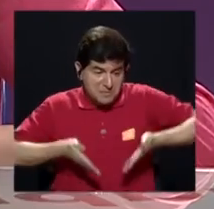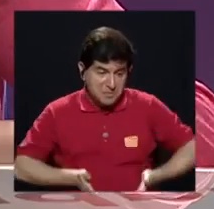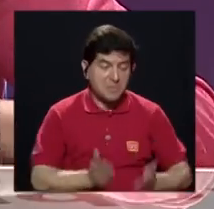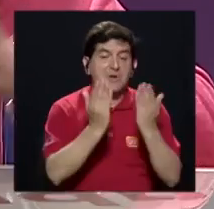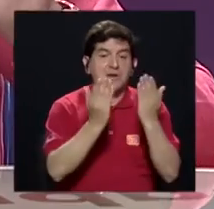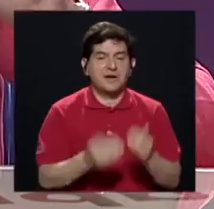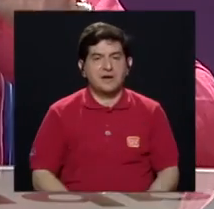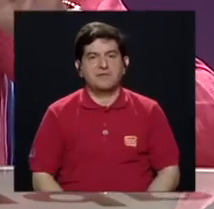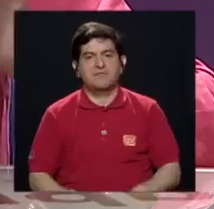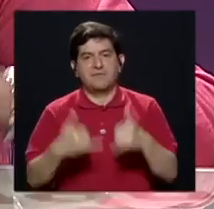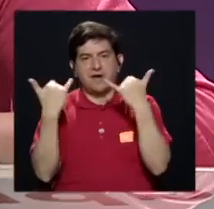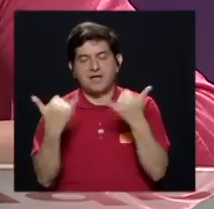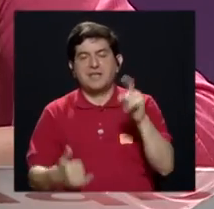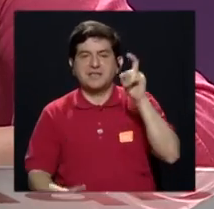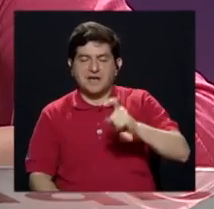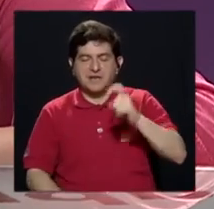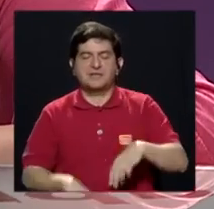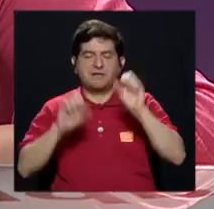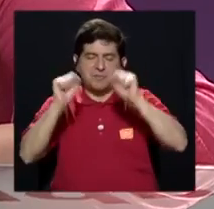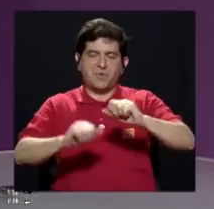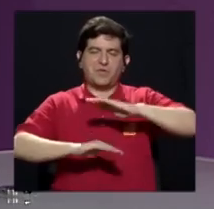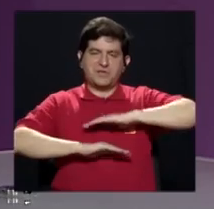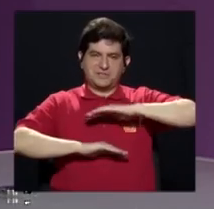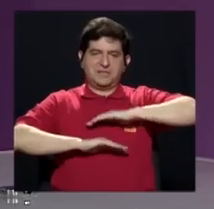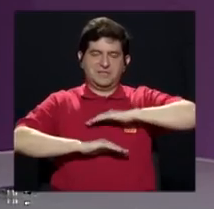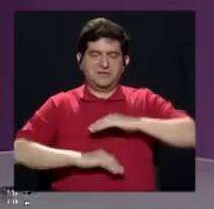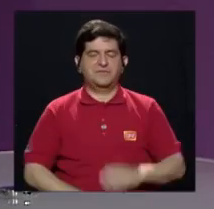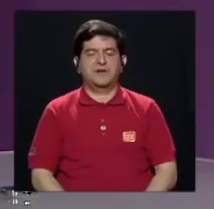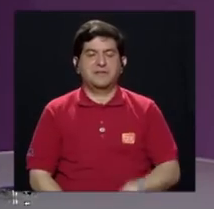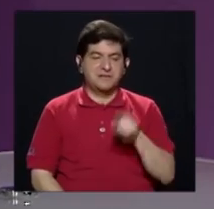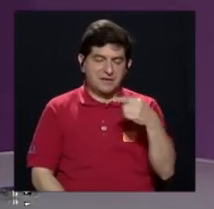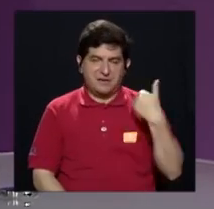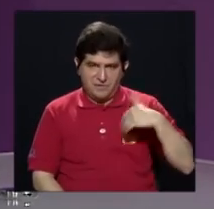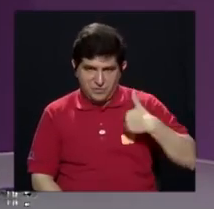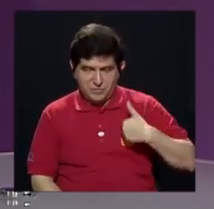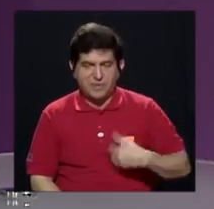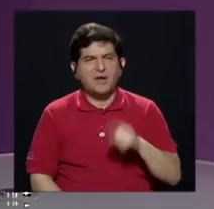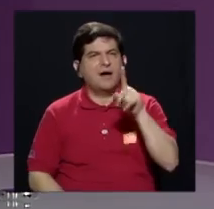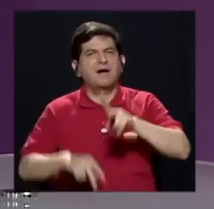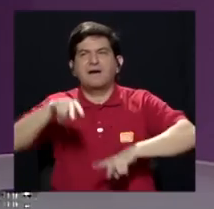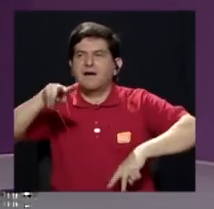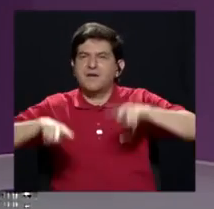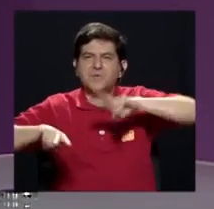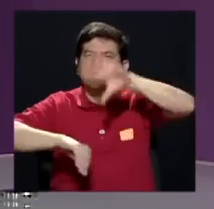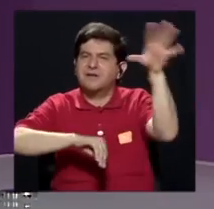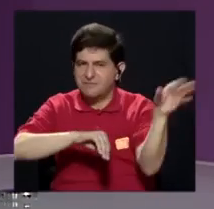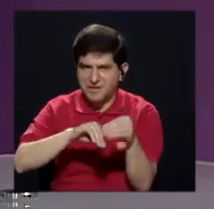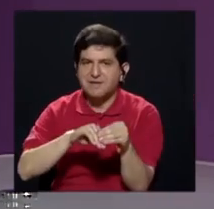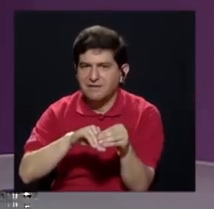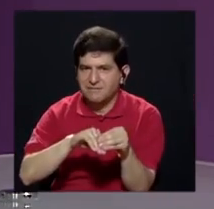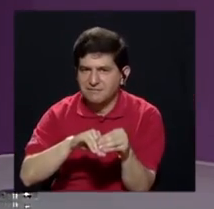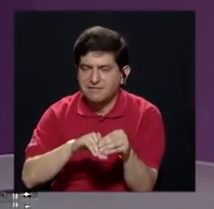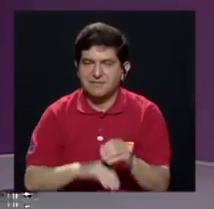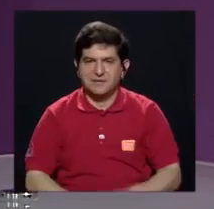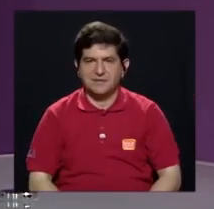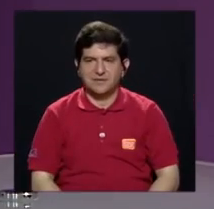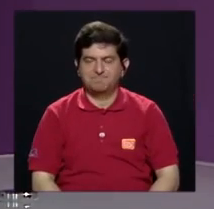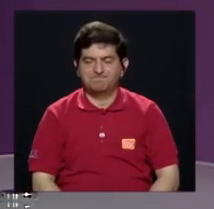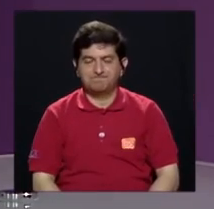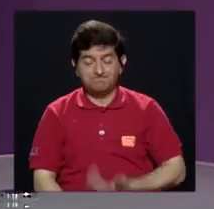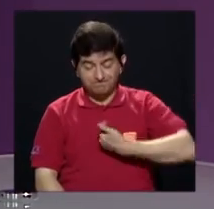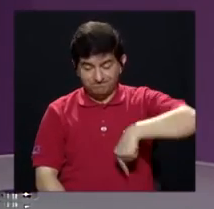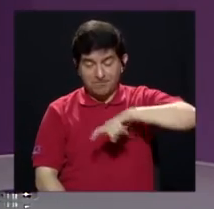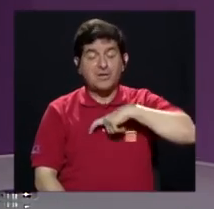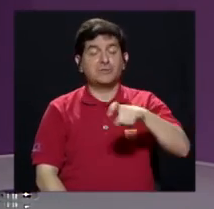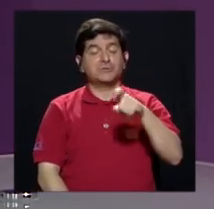tenía que responder a las satisfacciones del diríamos que aquí hay una variable aún más cuál es que nos costó a